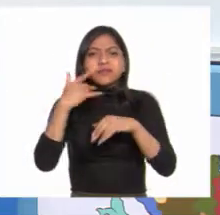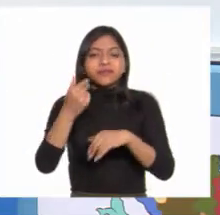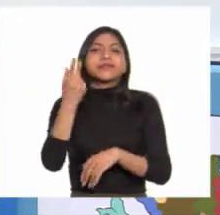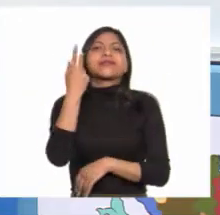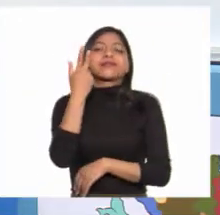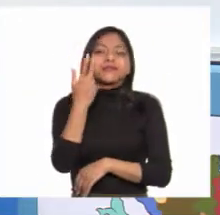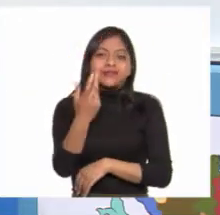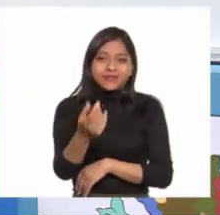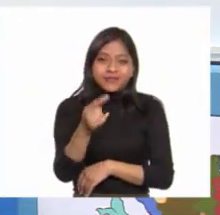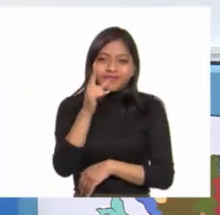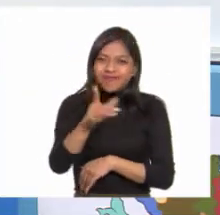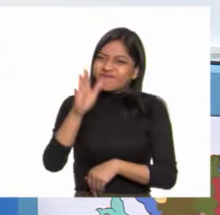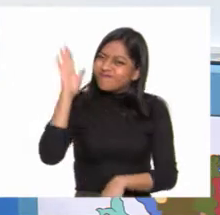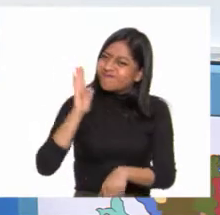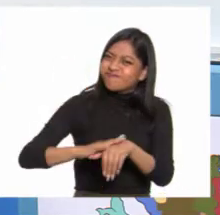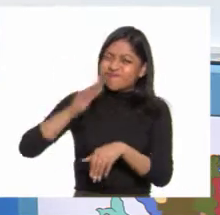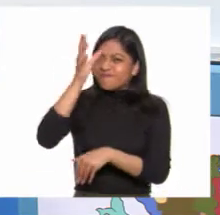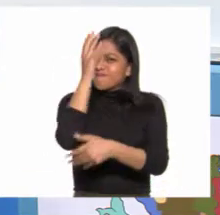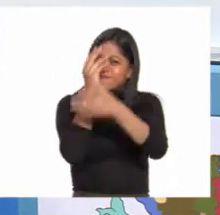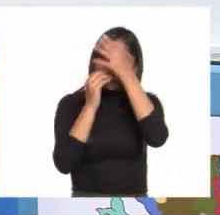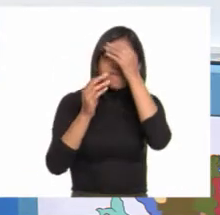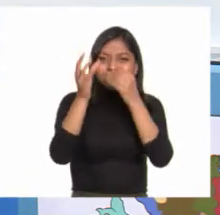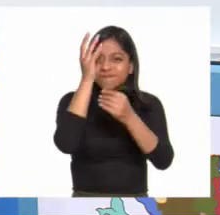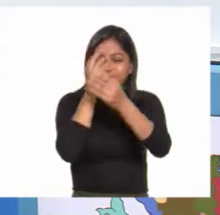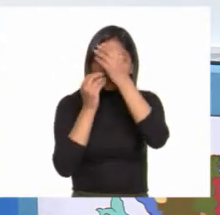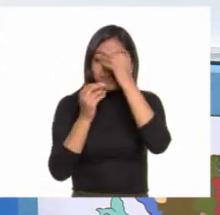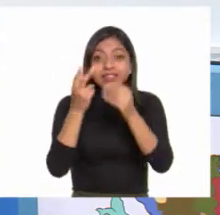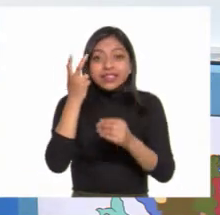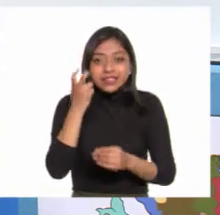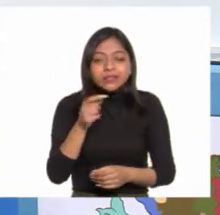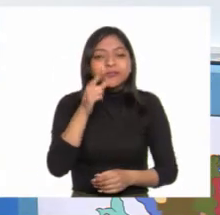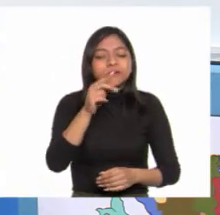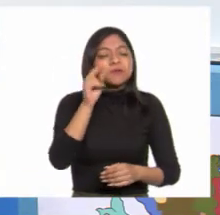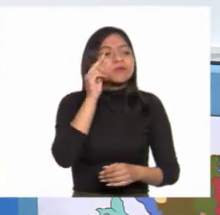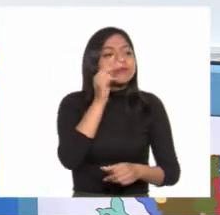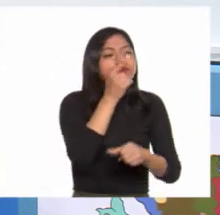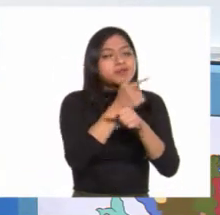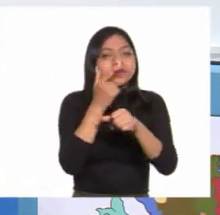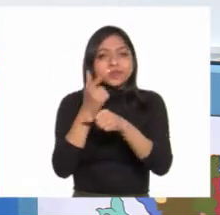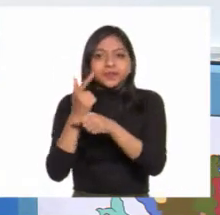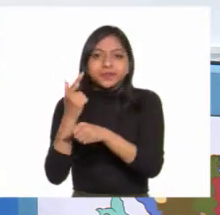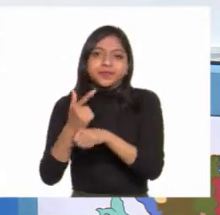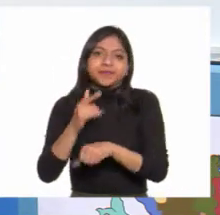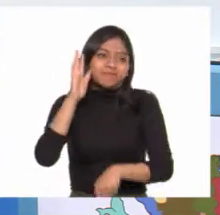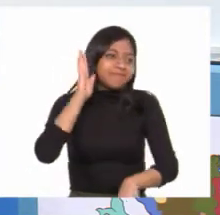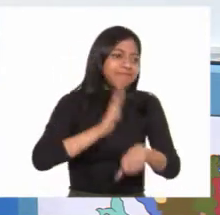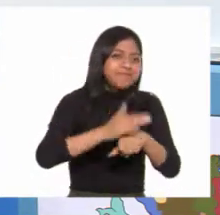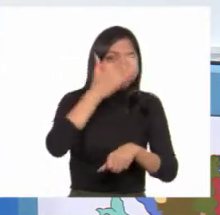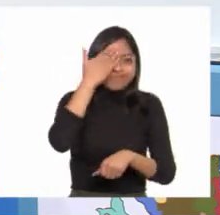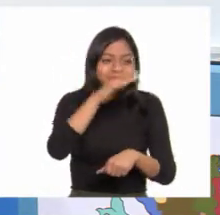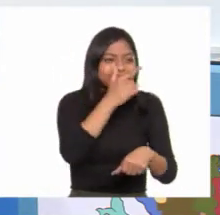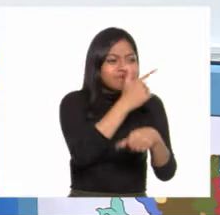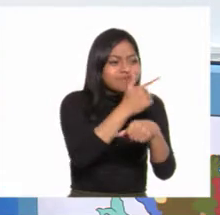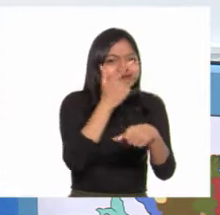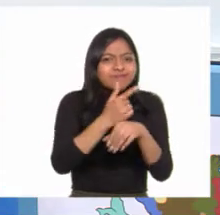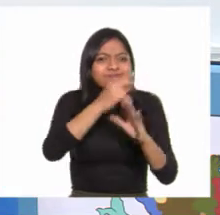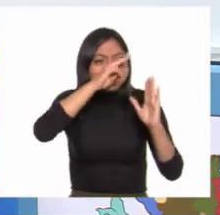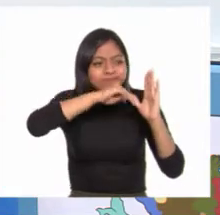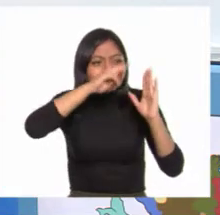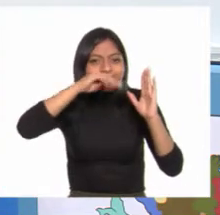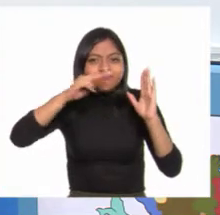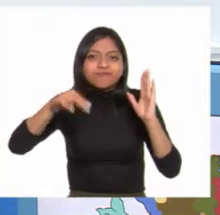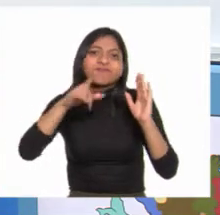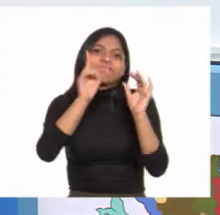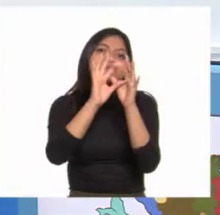idea, y entre más elementos integramos a nuestra descripción, podemos encontrar e interpretar más detalles de lo que